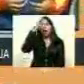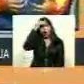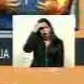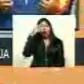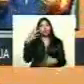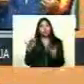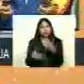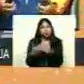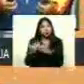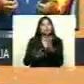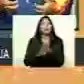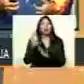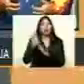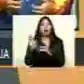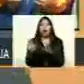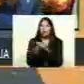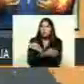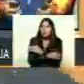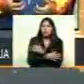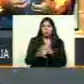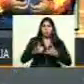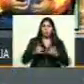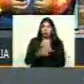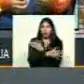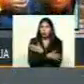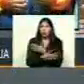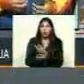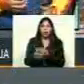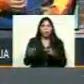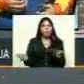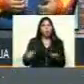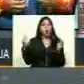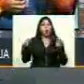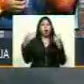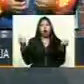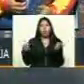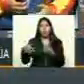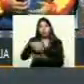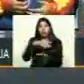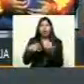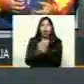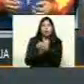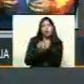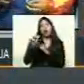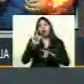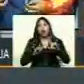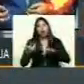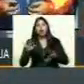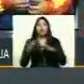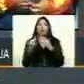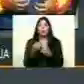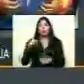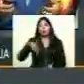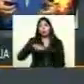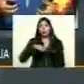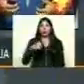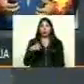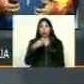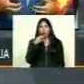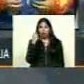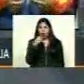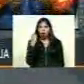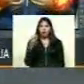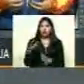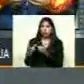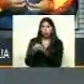es poder nosotros desde las instituciones, desde el gobierno nacional, el gobierno revolucionario comprometido, desde la juventud, desde todas las